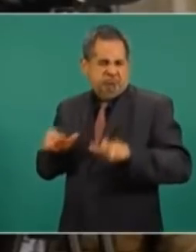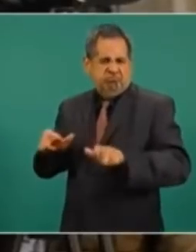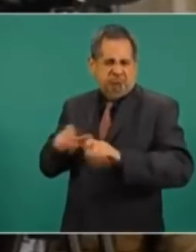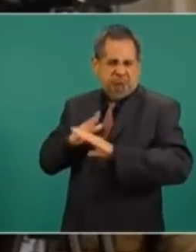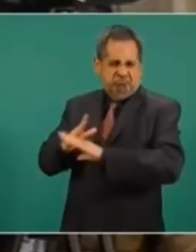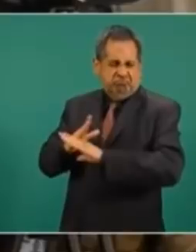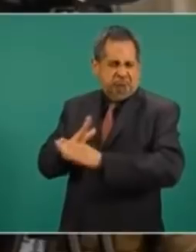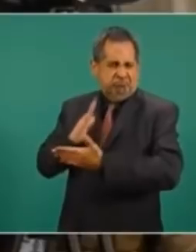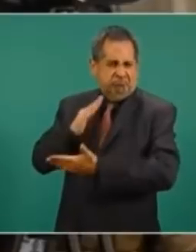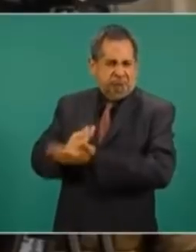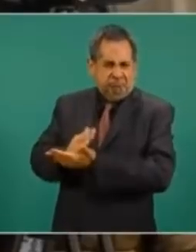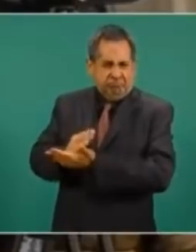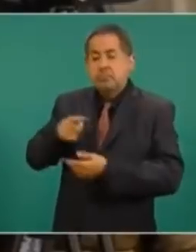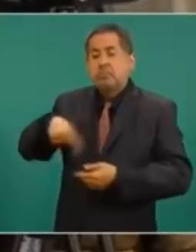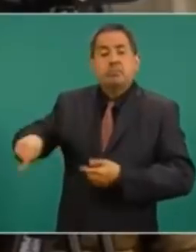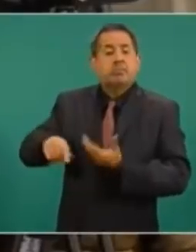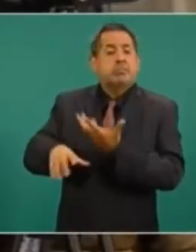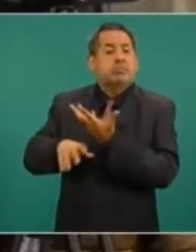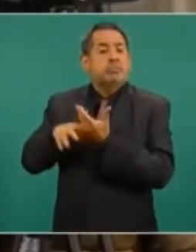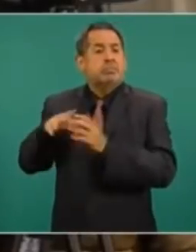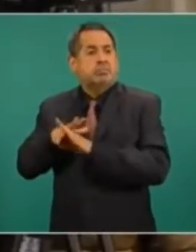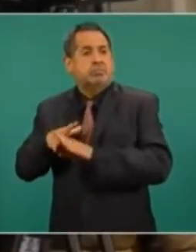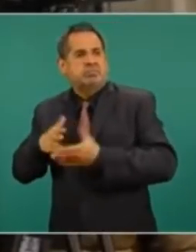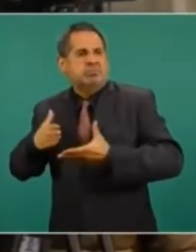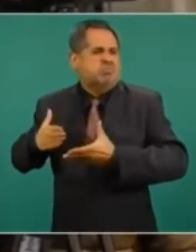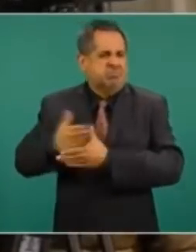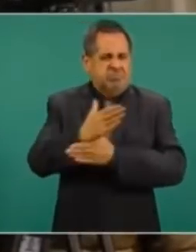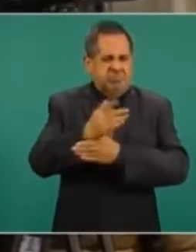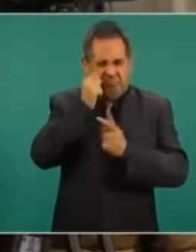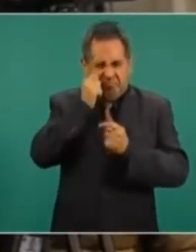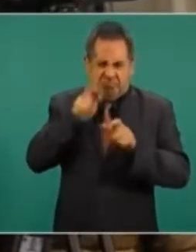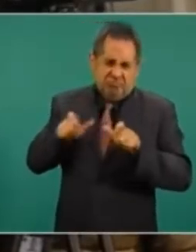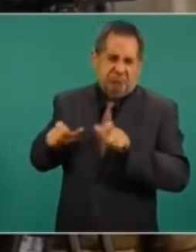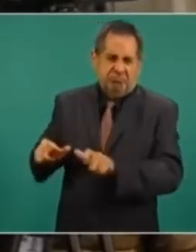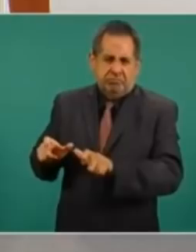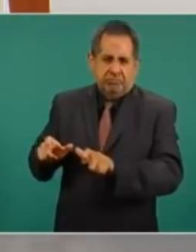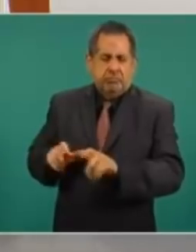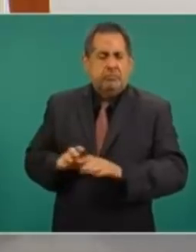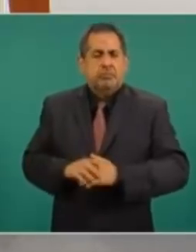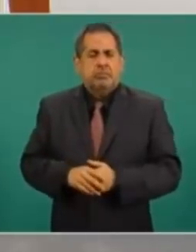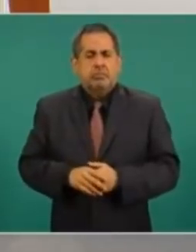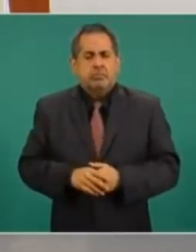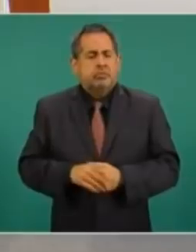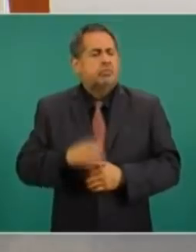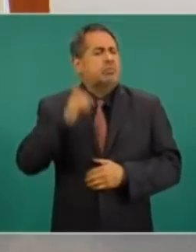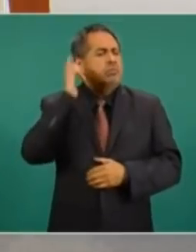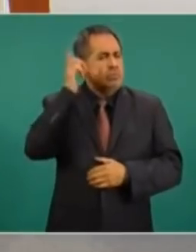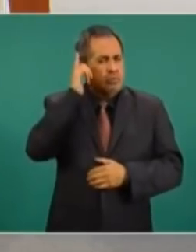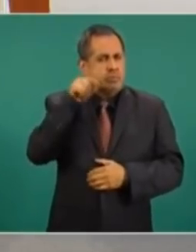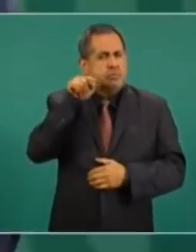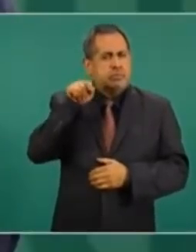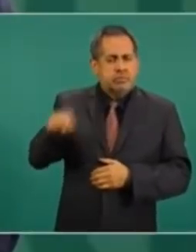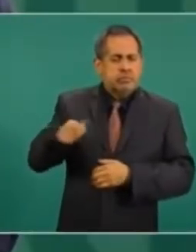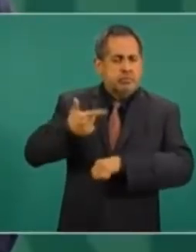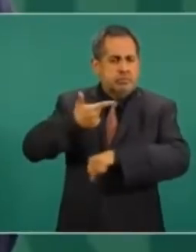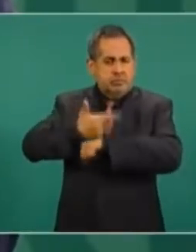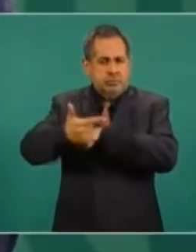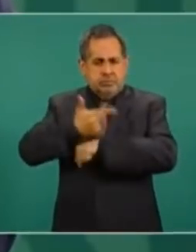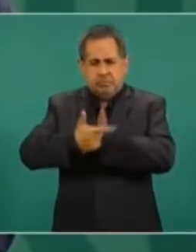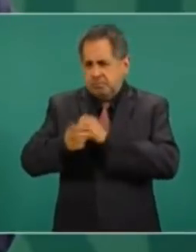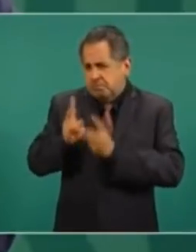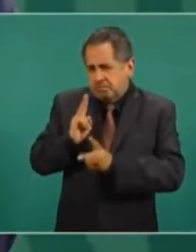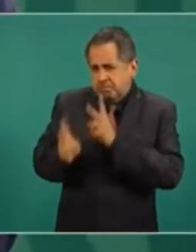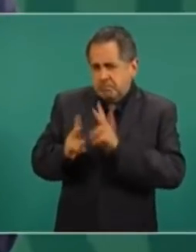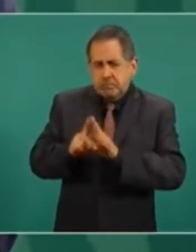estos migrantes que intenten cruzar a la fuerza por territorio mexicano, como lo hicieron en Guatemala? Ojalá y se llegue a un diálogo en Guatemala, pero